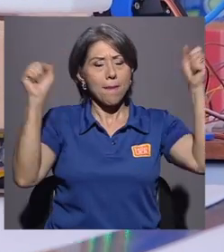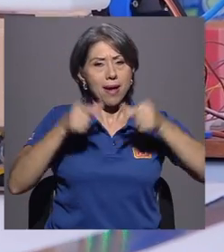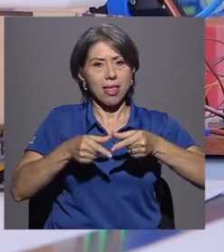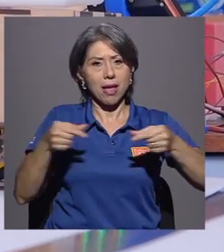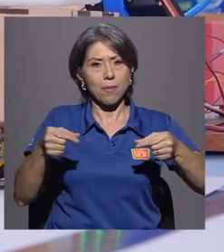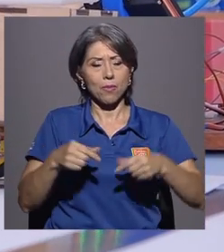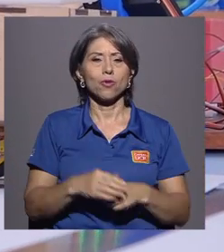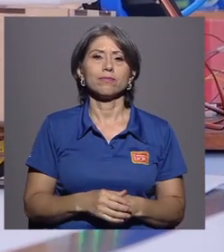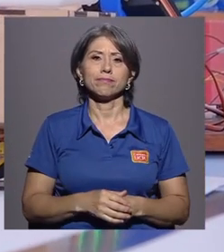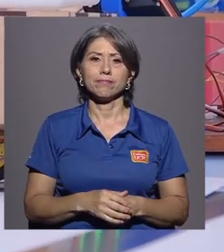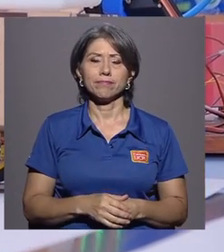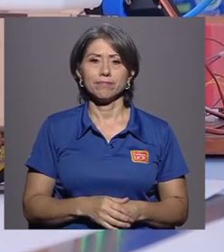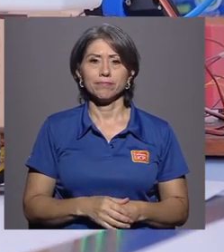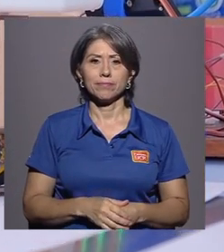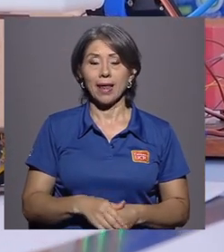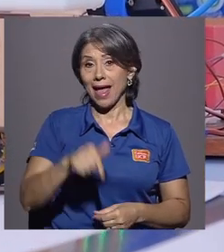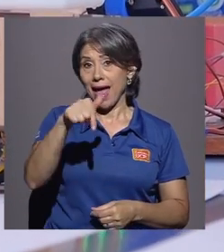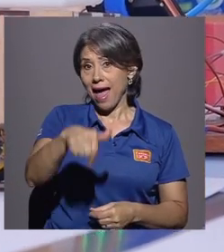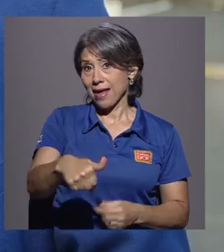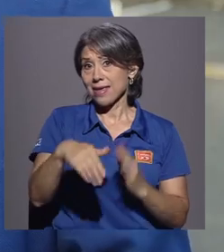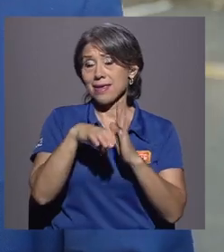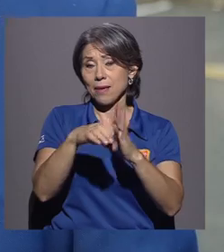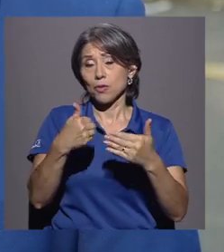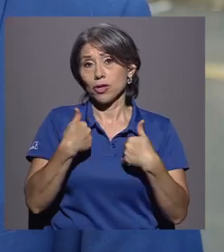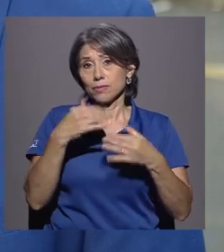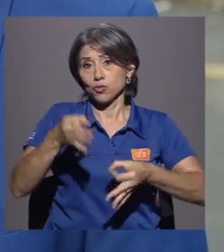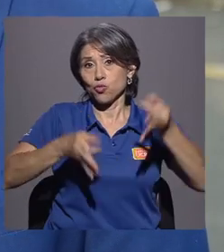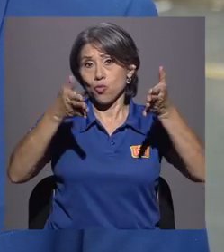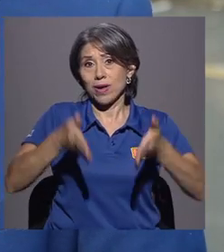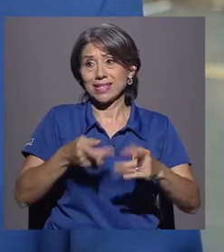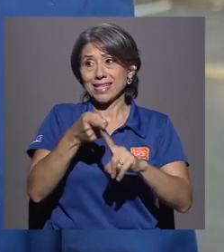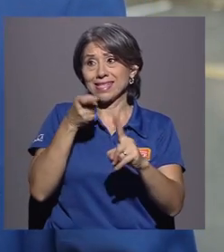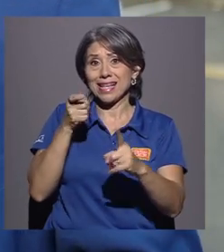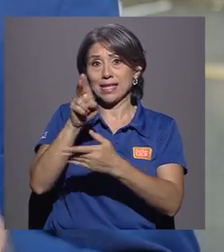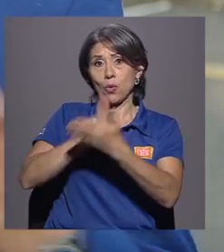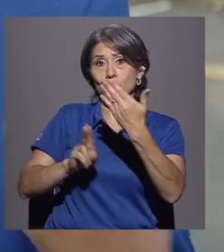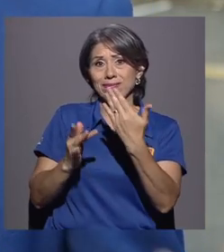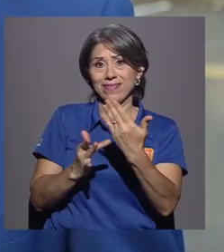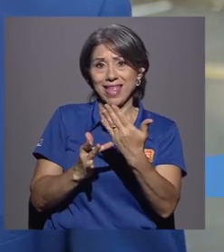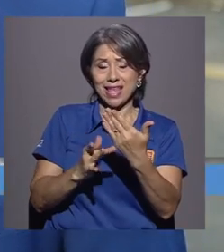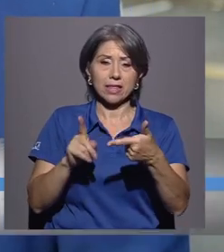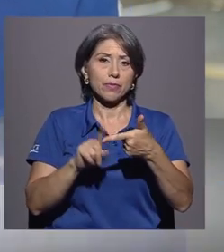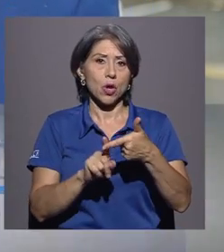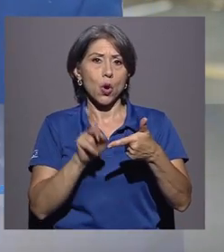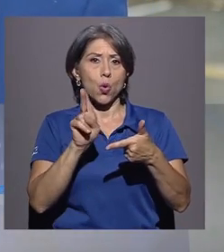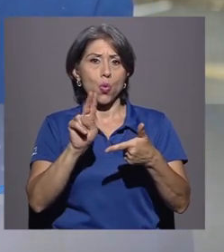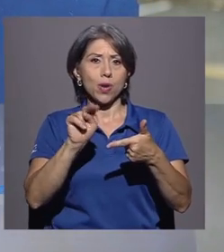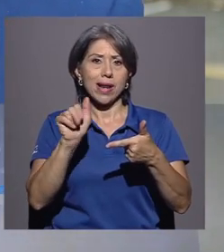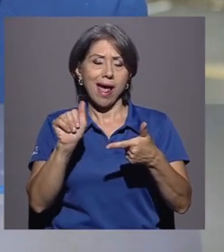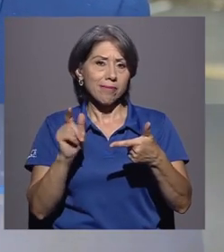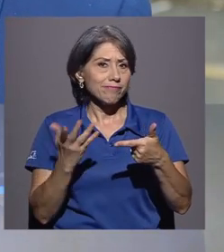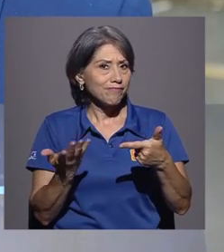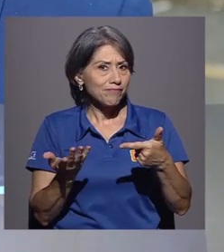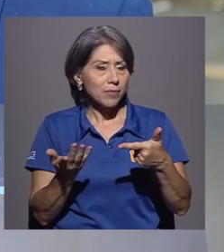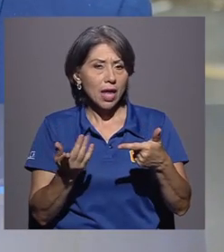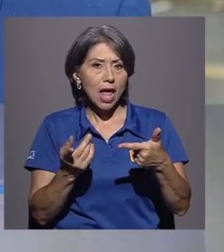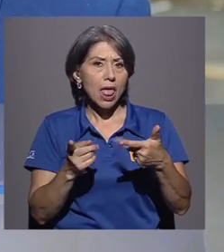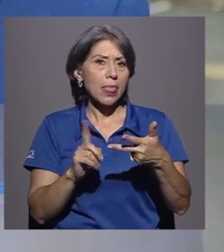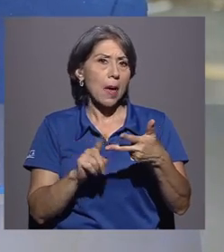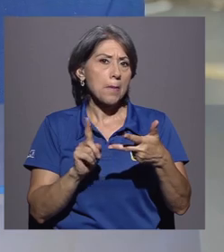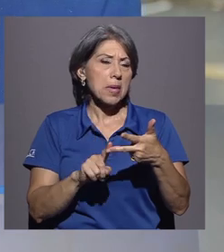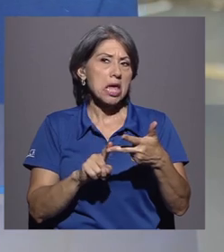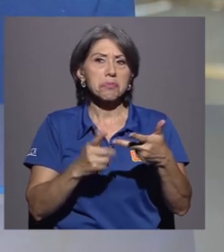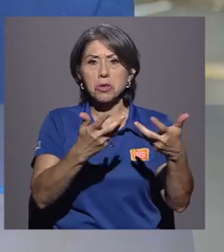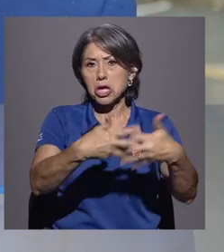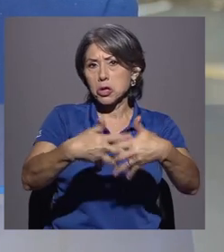de Japón. Aquí tenemos, por ejemplo, jueces que vienen del TEC, también tenemos de la UNA, tenemos